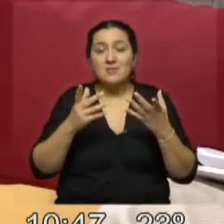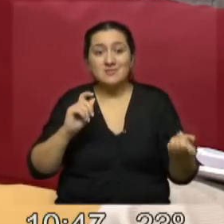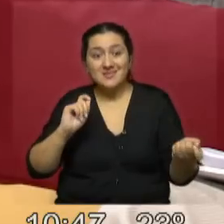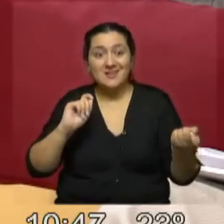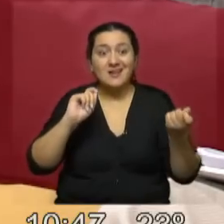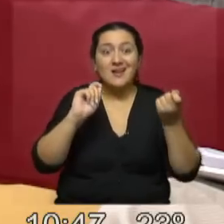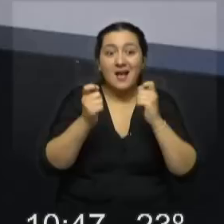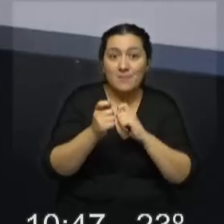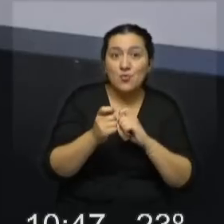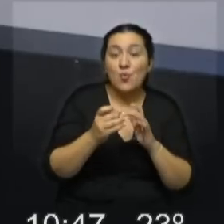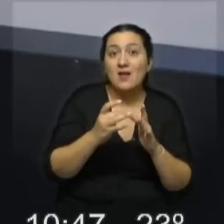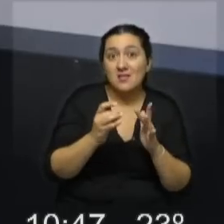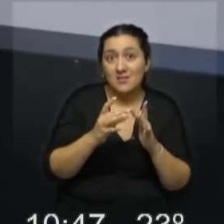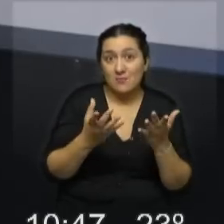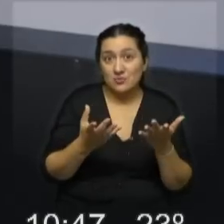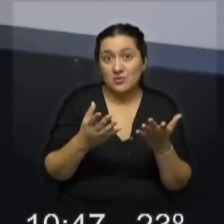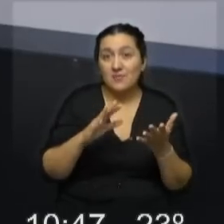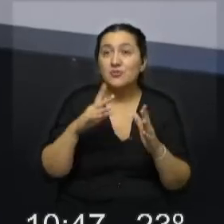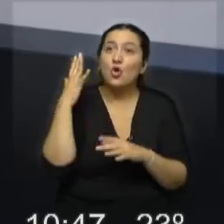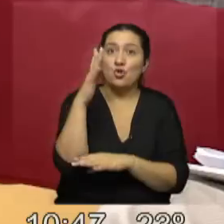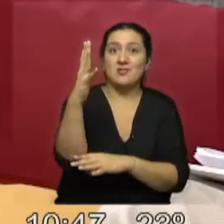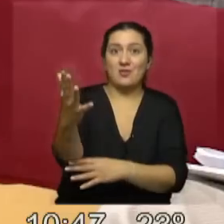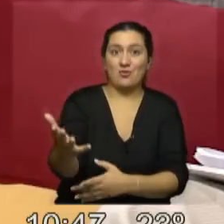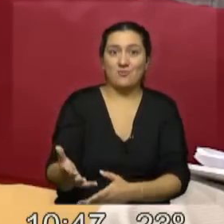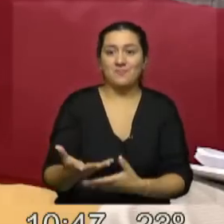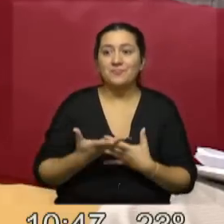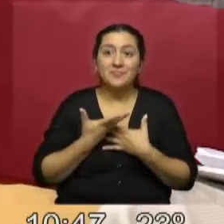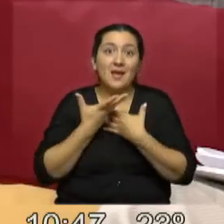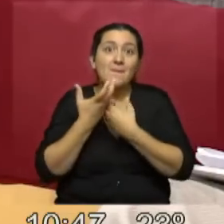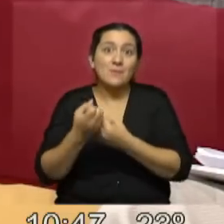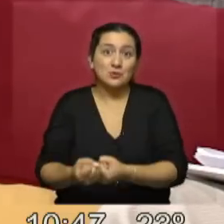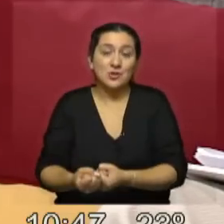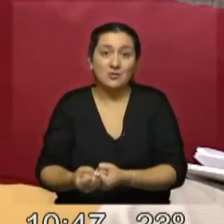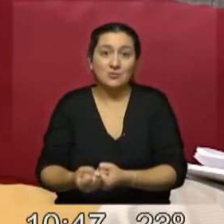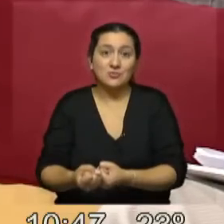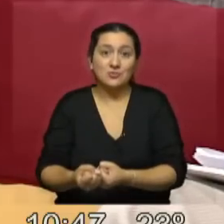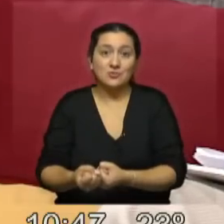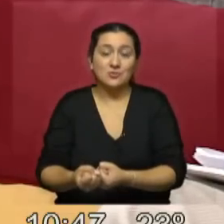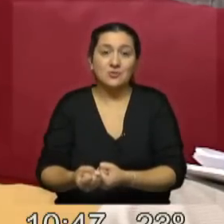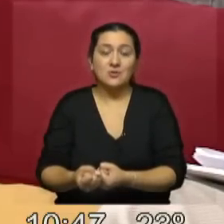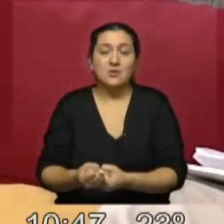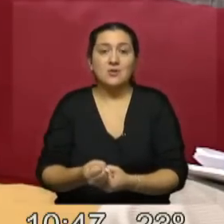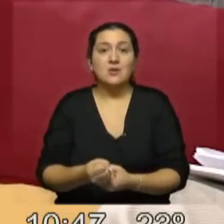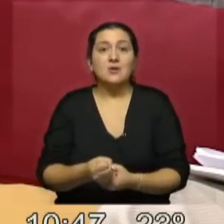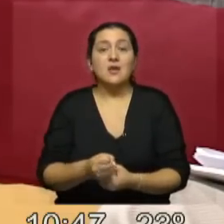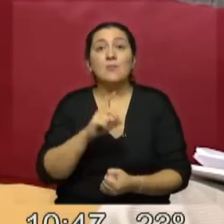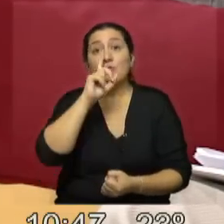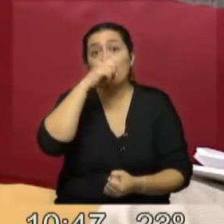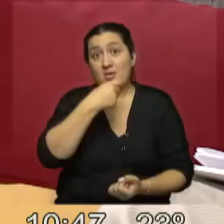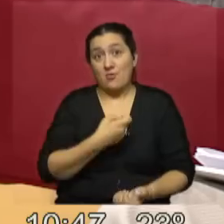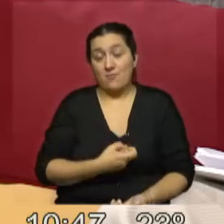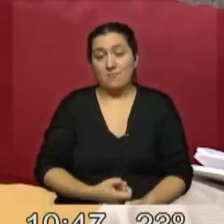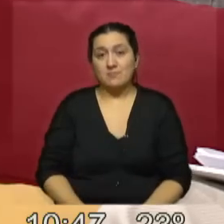cualitativos en todo el interior apoyados también en la potencialidad de Montevideo